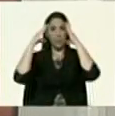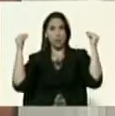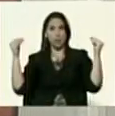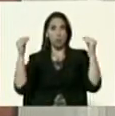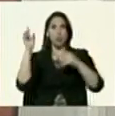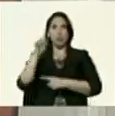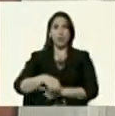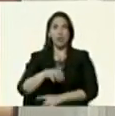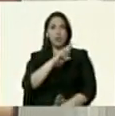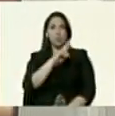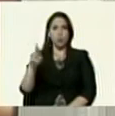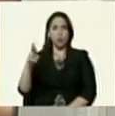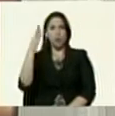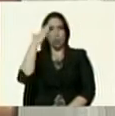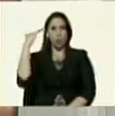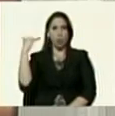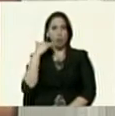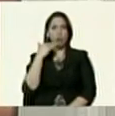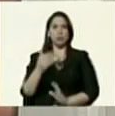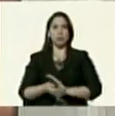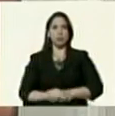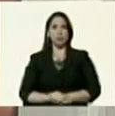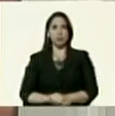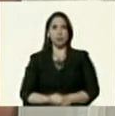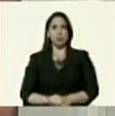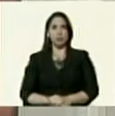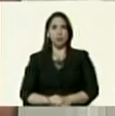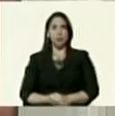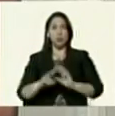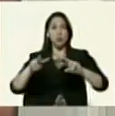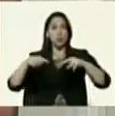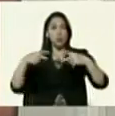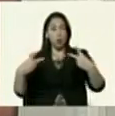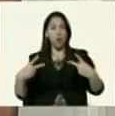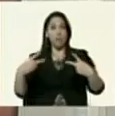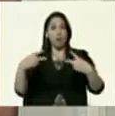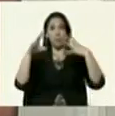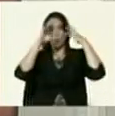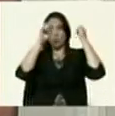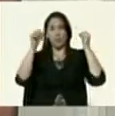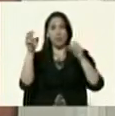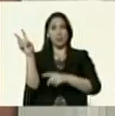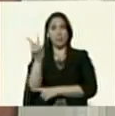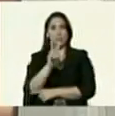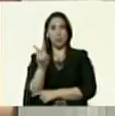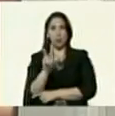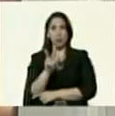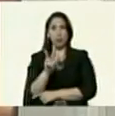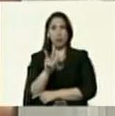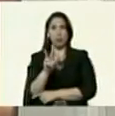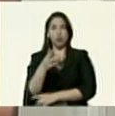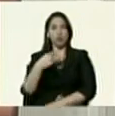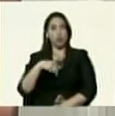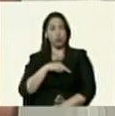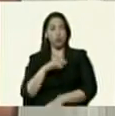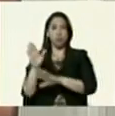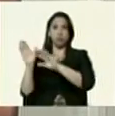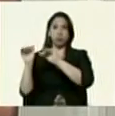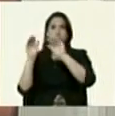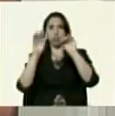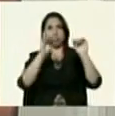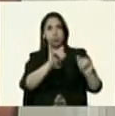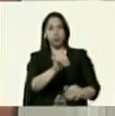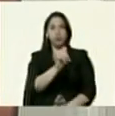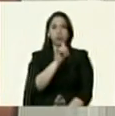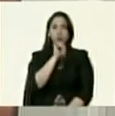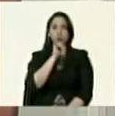República de Corea, directamente relacionado a lo que es la nueva diplomacia venezolana. Sí, Marilyn, vamos a despedir la presente emisión meridiana